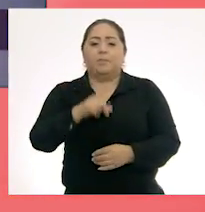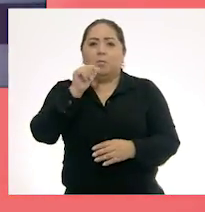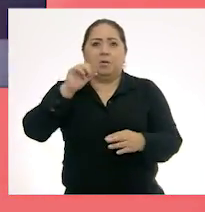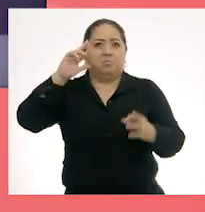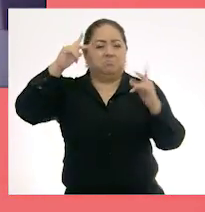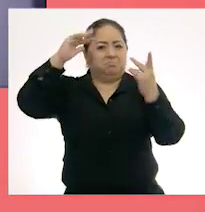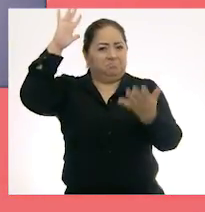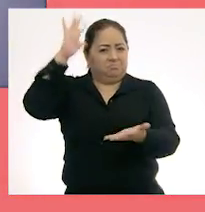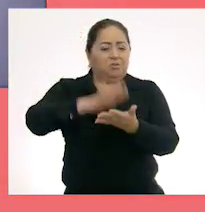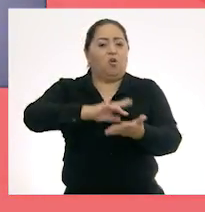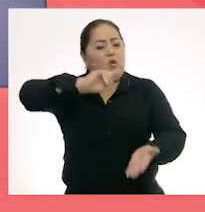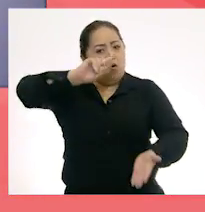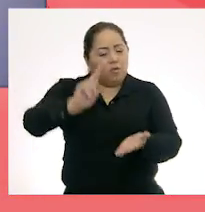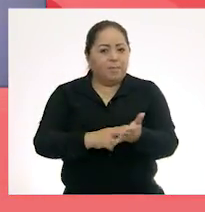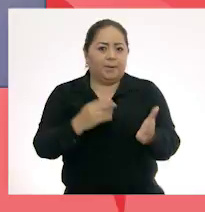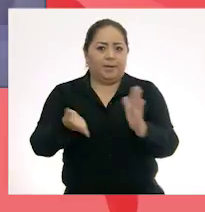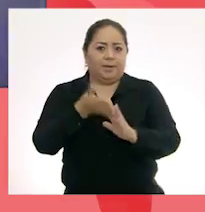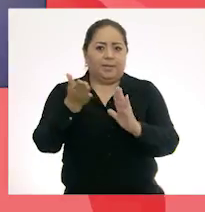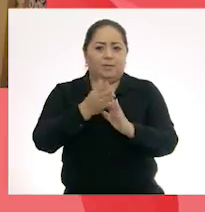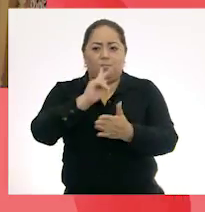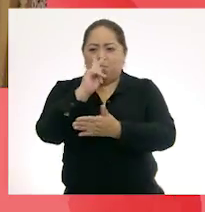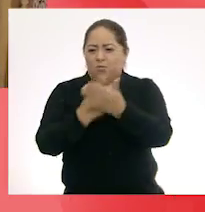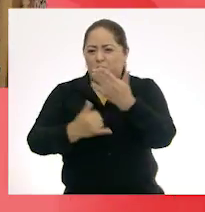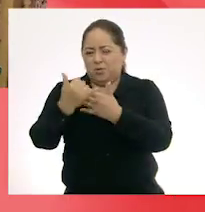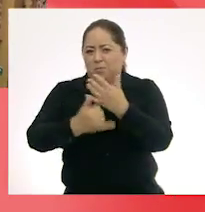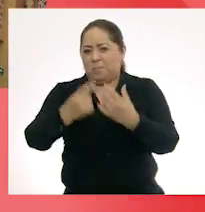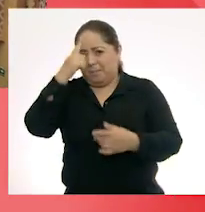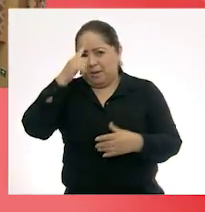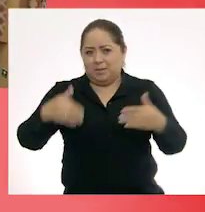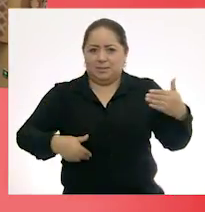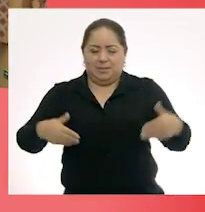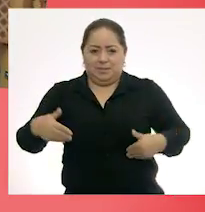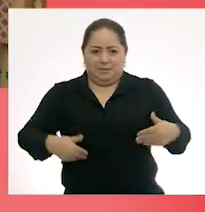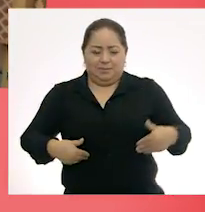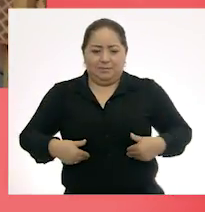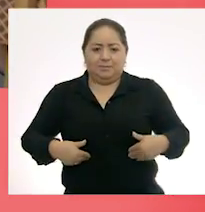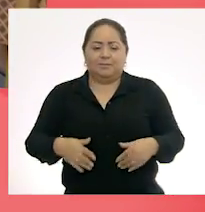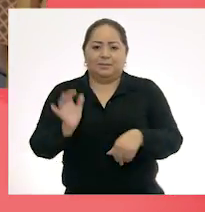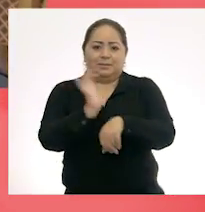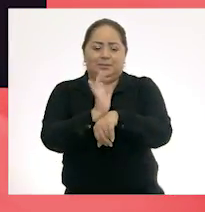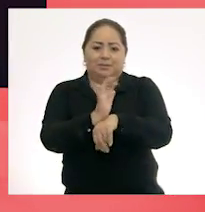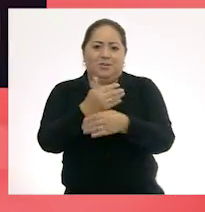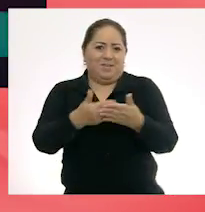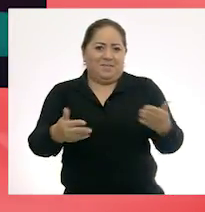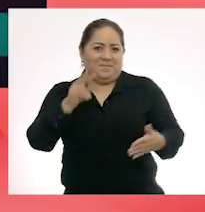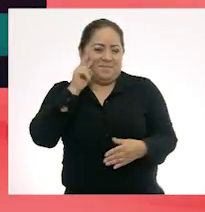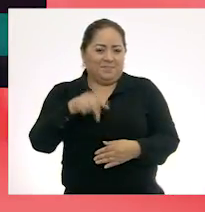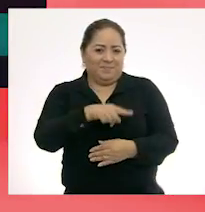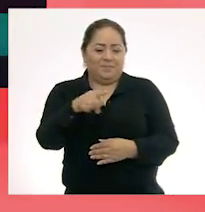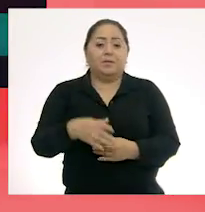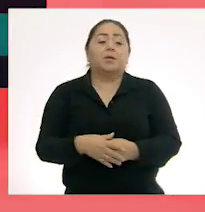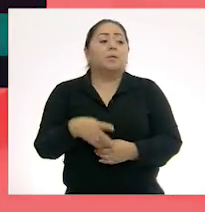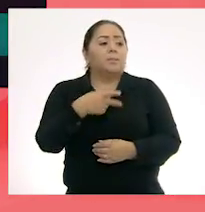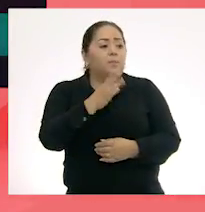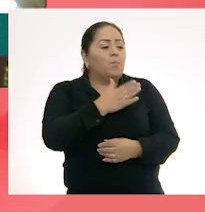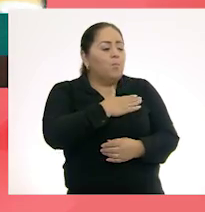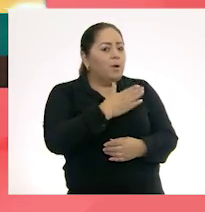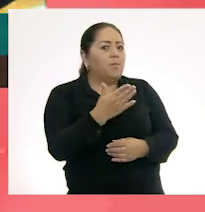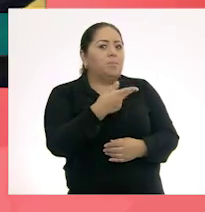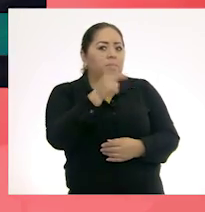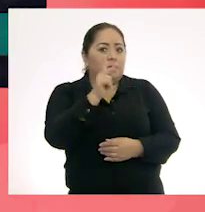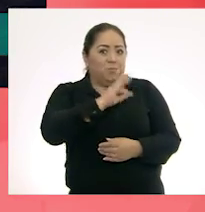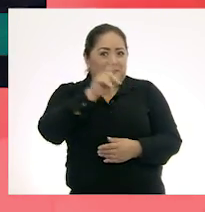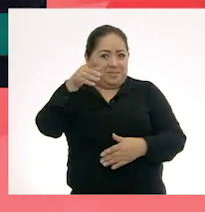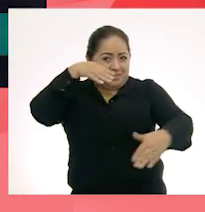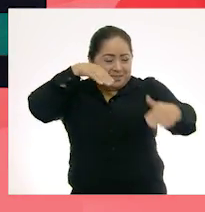demolió y se reabrió el proyecto para el Teatro Alameda, en el cual estamos aquí. Bueno, pero si puedes entrar